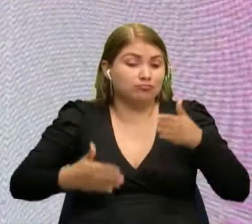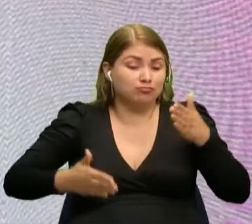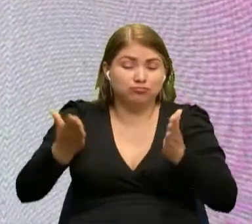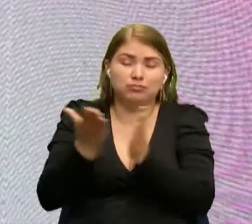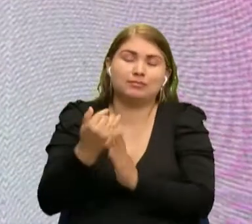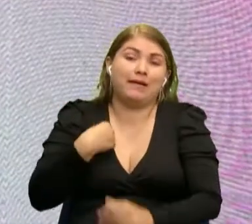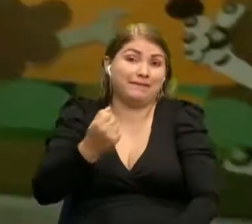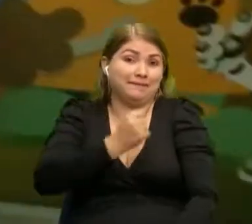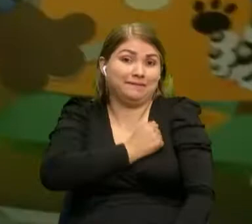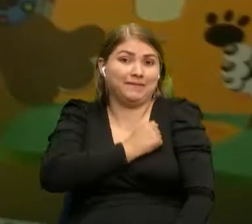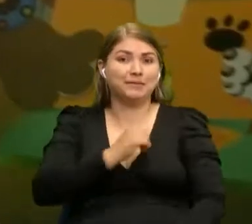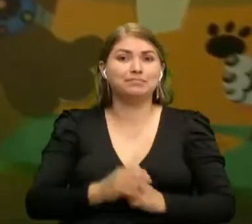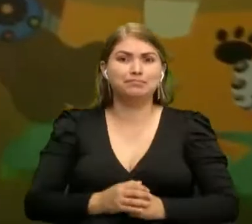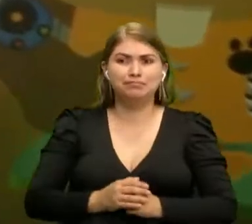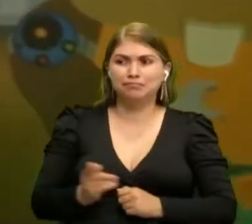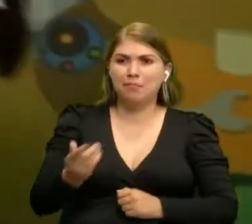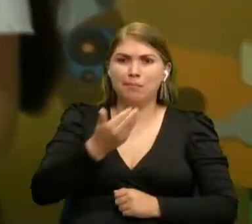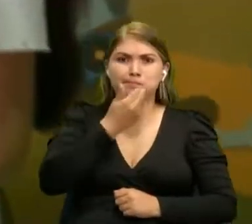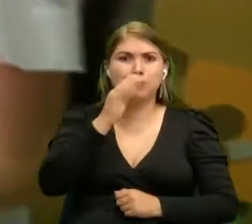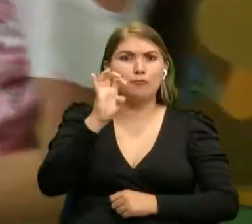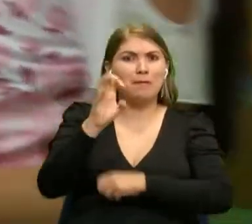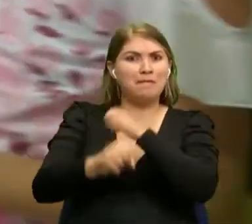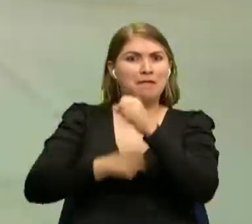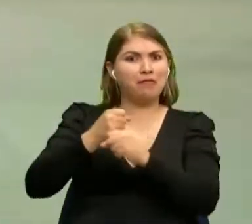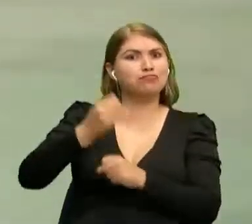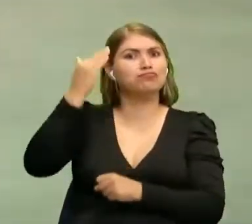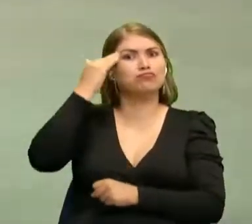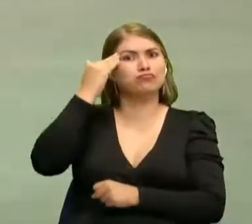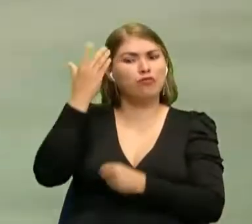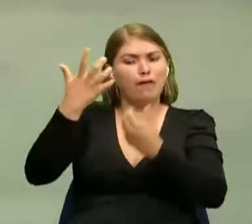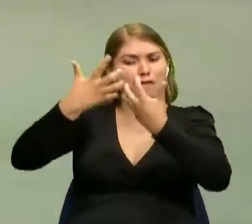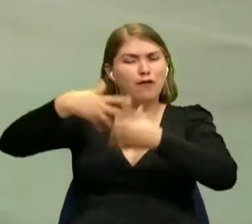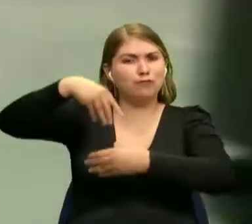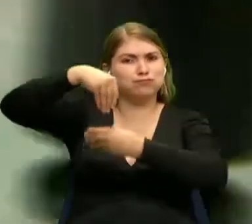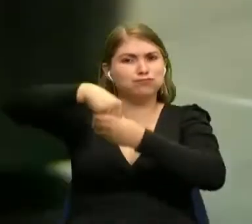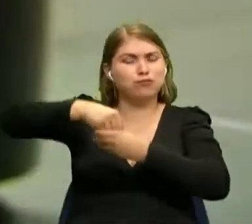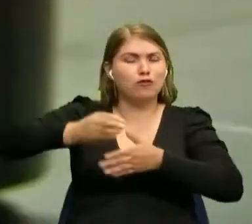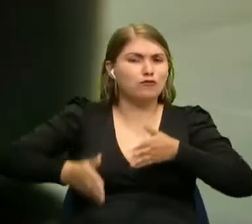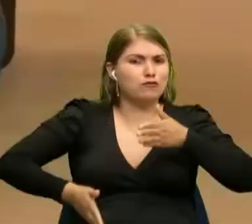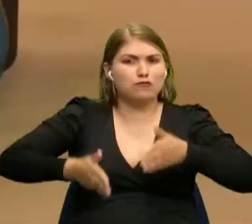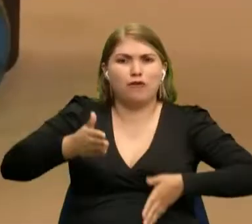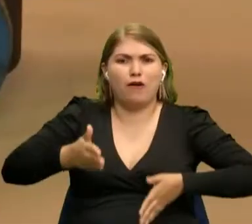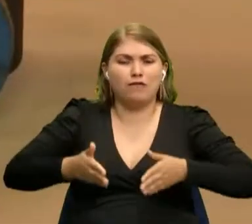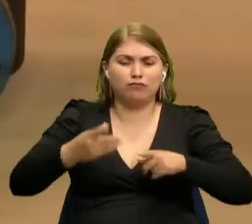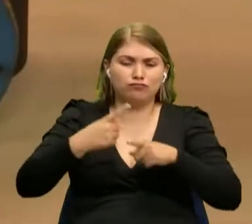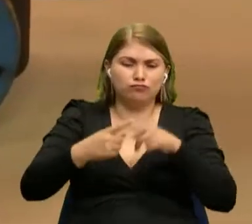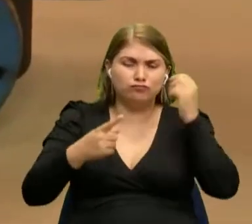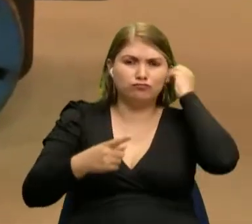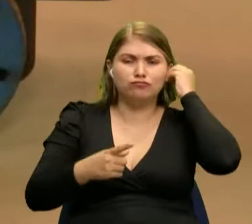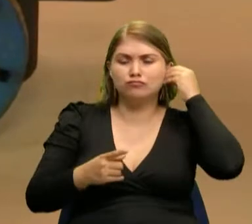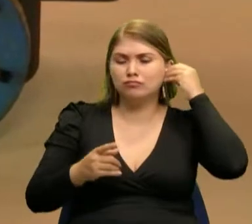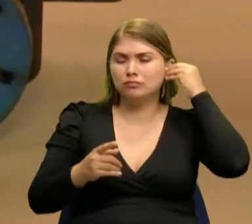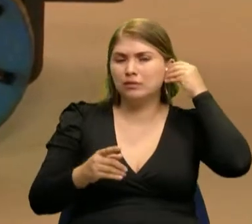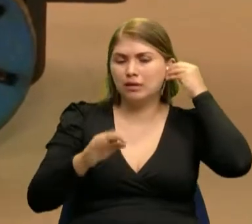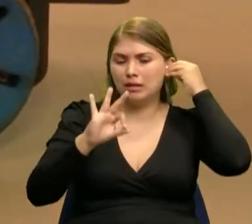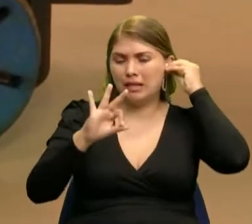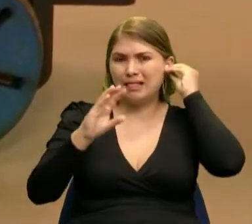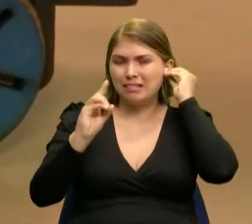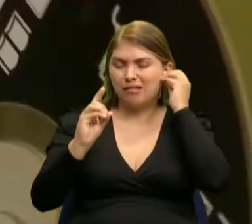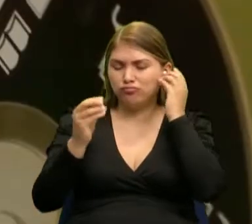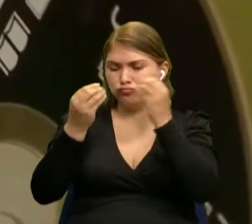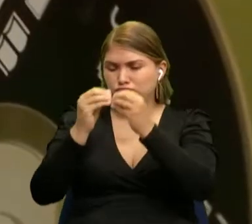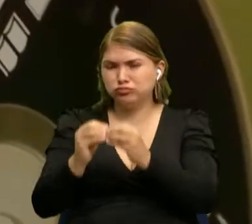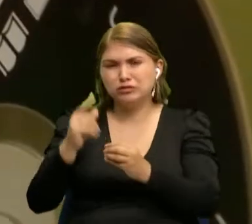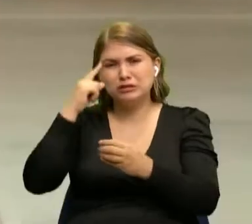y me encanta. Con tan solo 9 años, Julieta sabe cómo funciona el mecanismo de un robot, realiza diseños 3D, maneja los sistemas